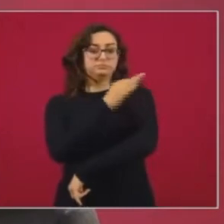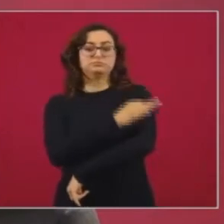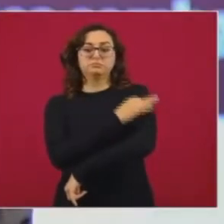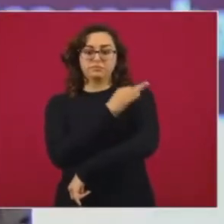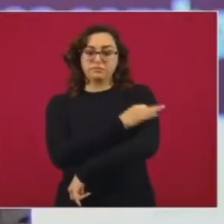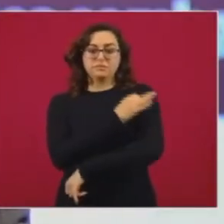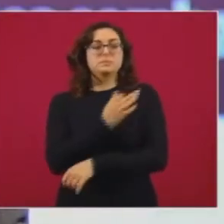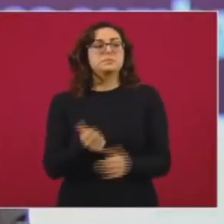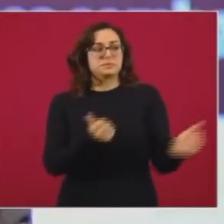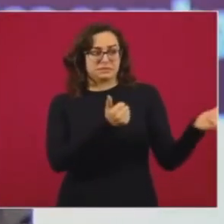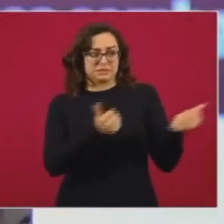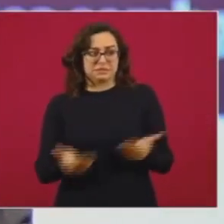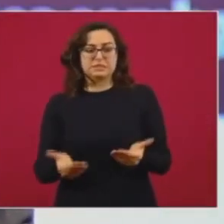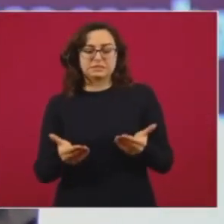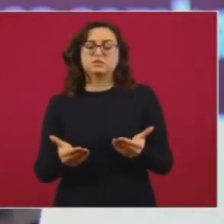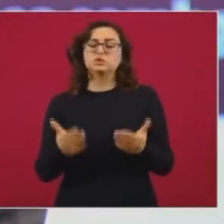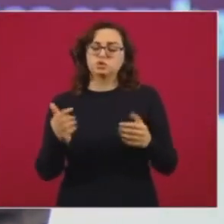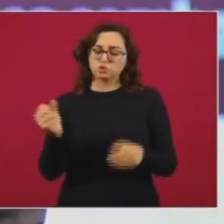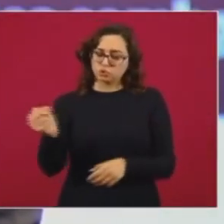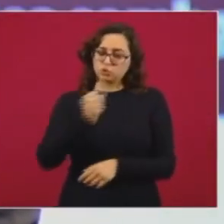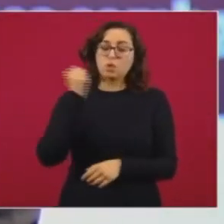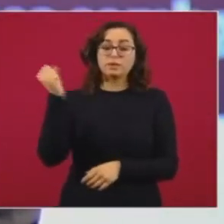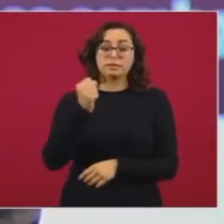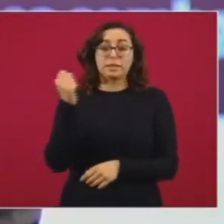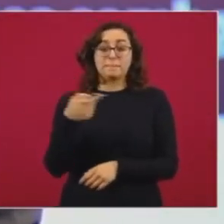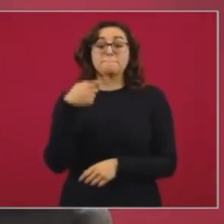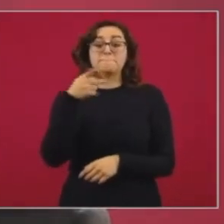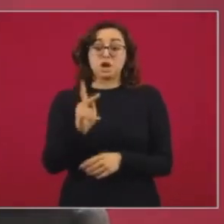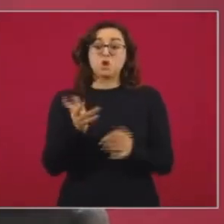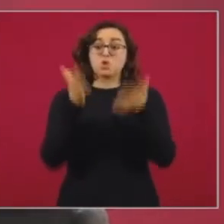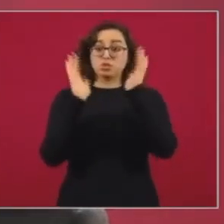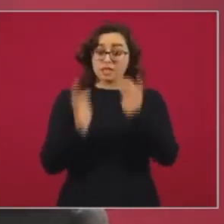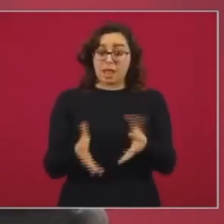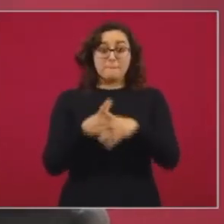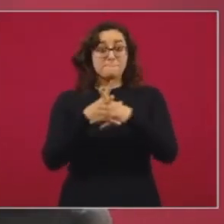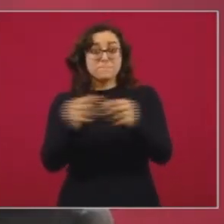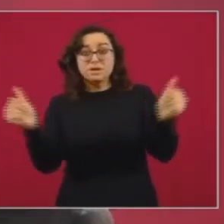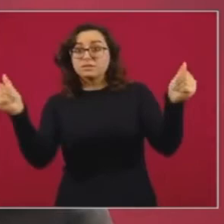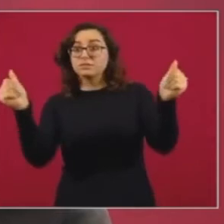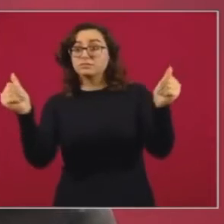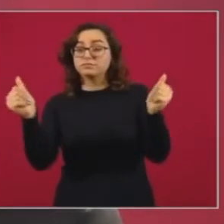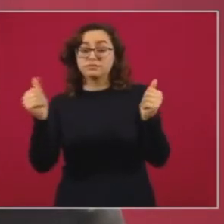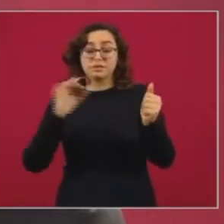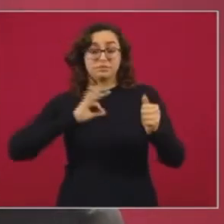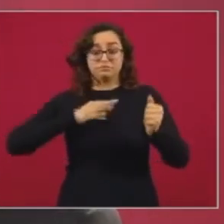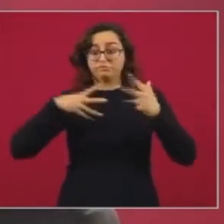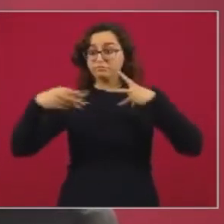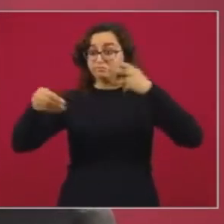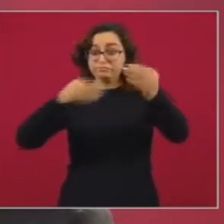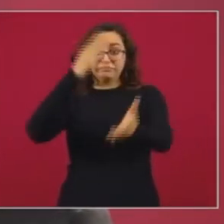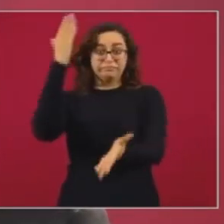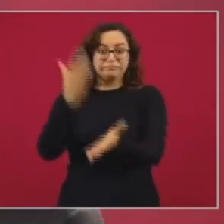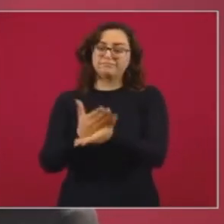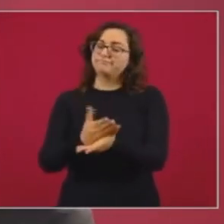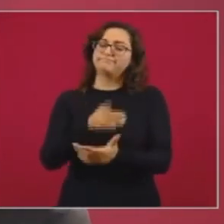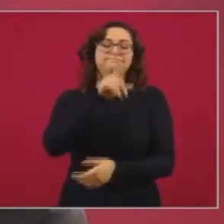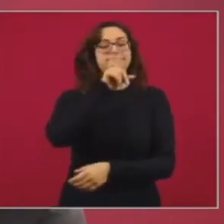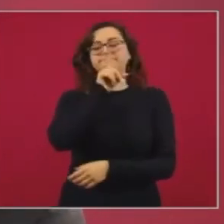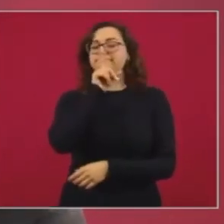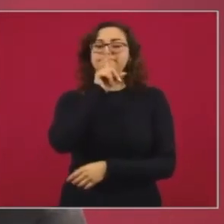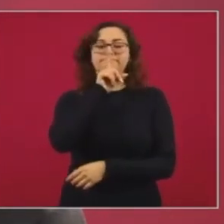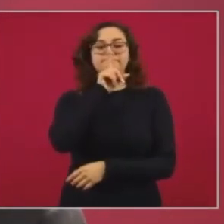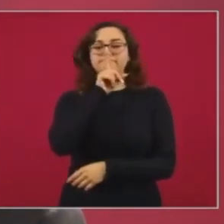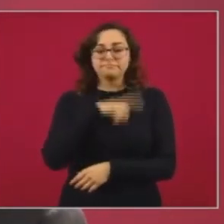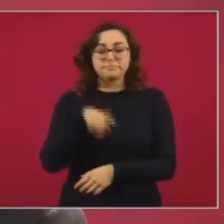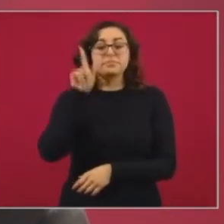vacuna, pero la vacuna no hace que inmediatamente se acabe la epidemia. Y vamos a explicar mañana, en el Pulso de la Salud, el